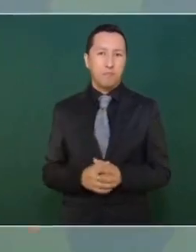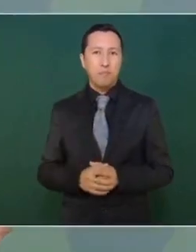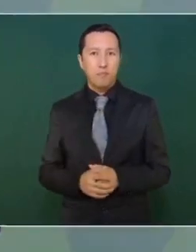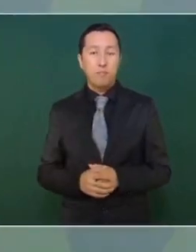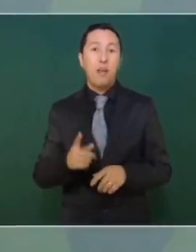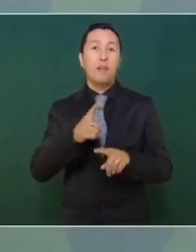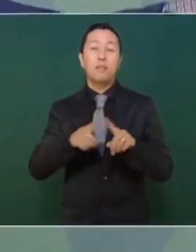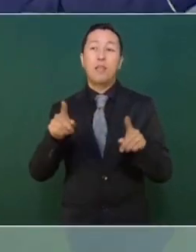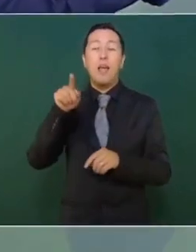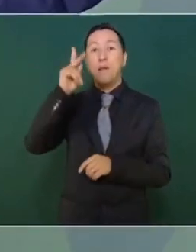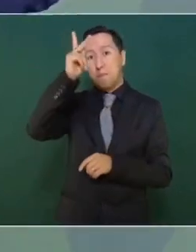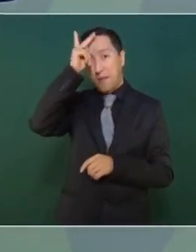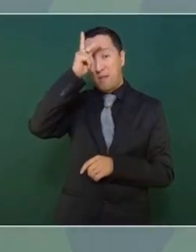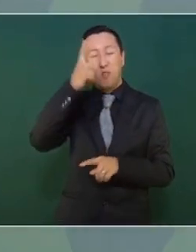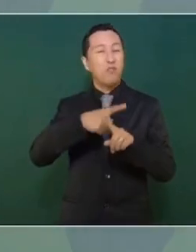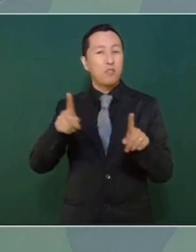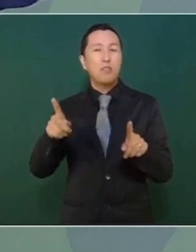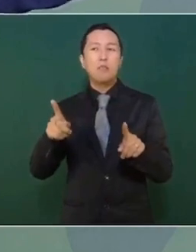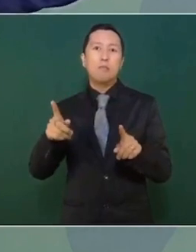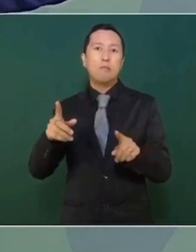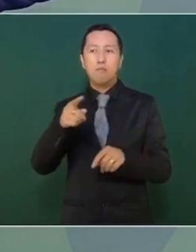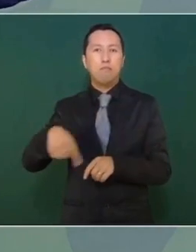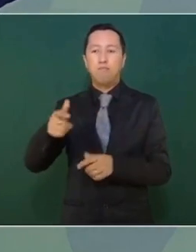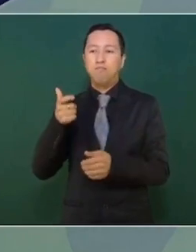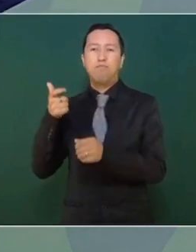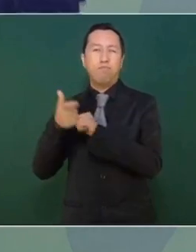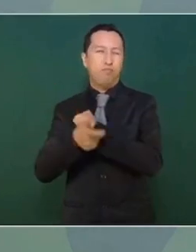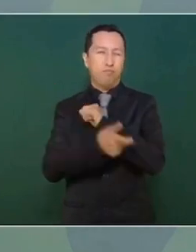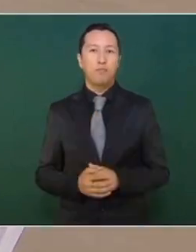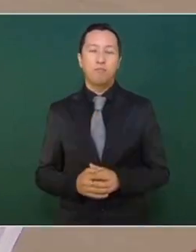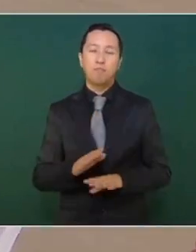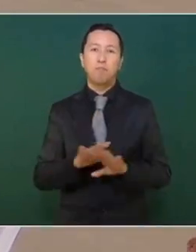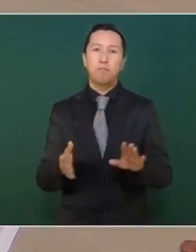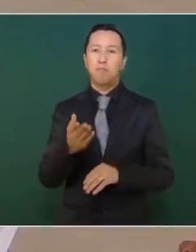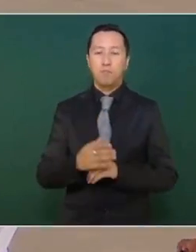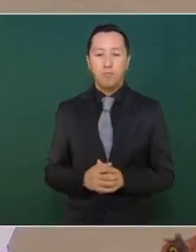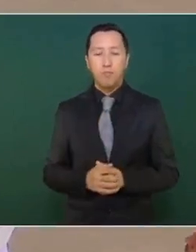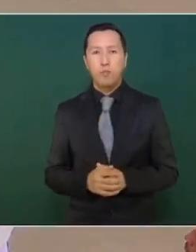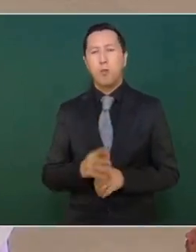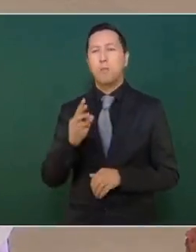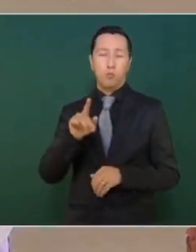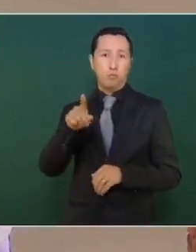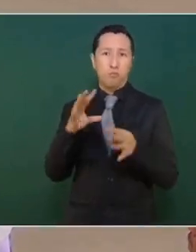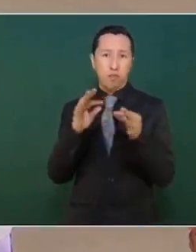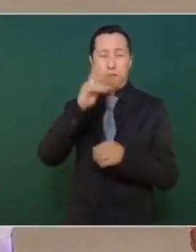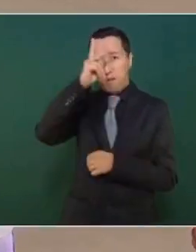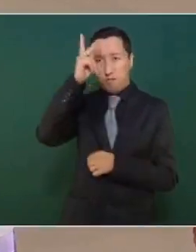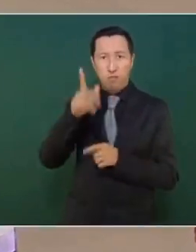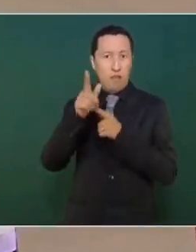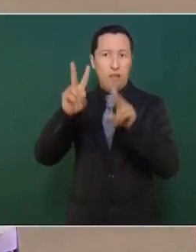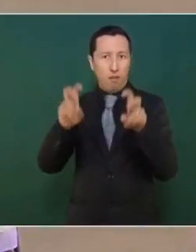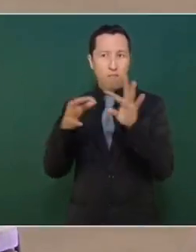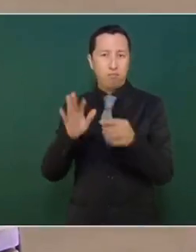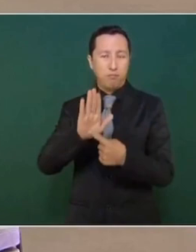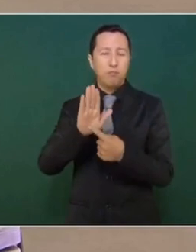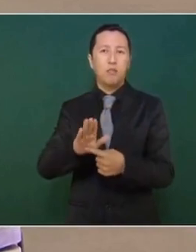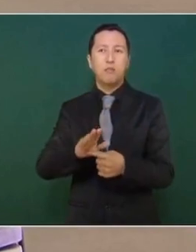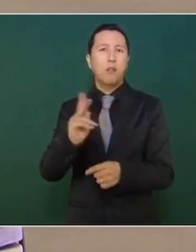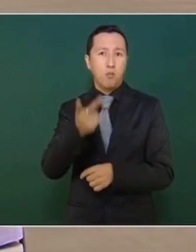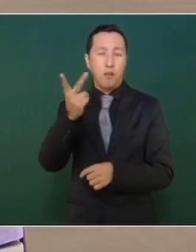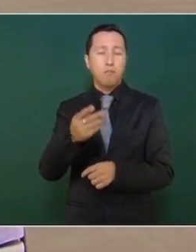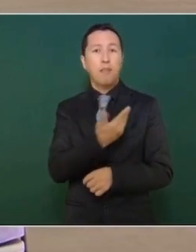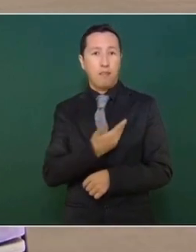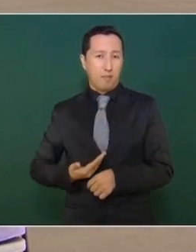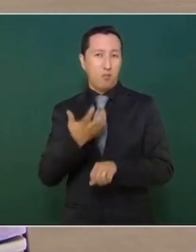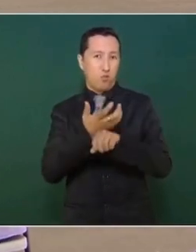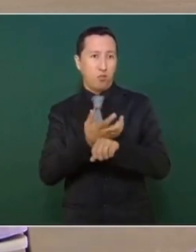Perú tienen el control completo de los medios de información. Usted definitivamente seguirá hablando del caso de Perú y preguntarle también, ¿va a plantearle este tema al presidente